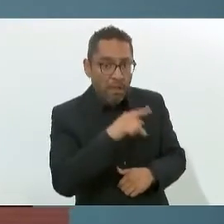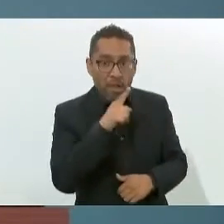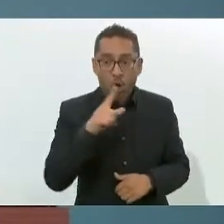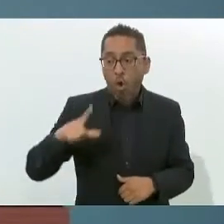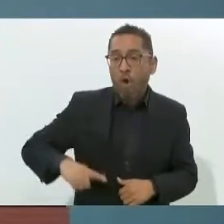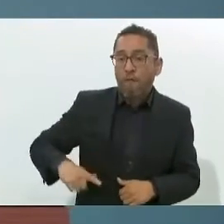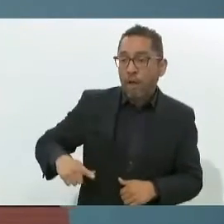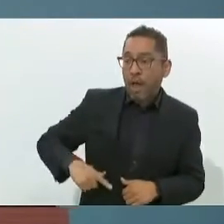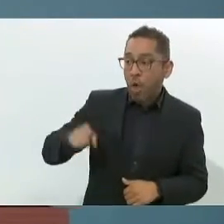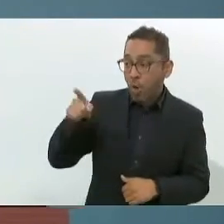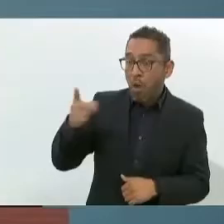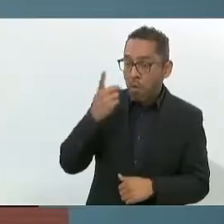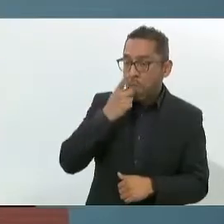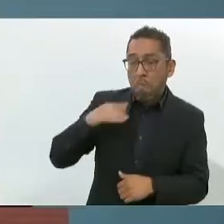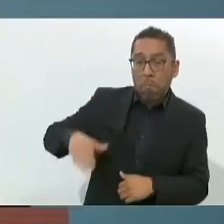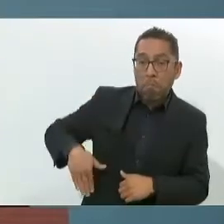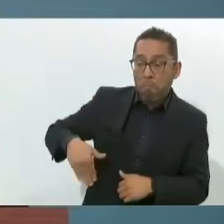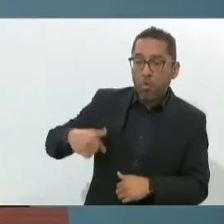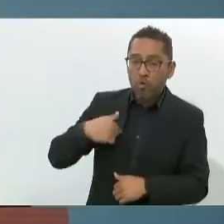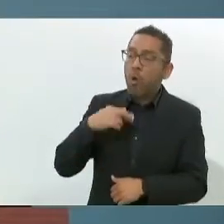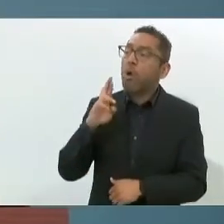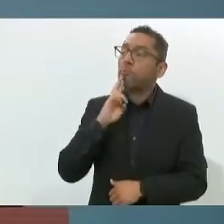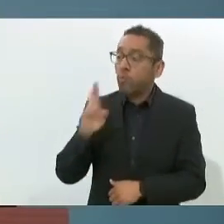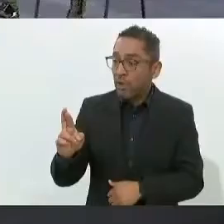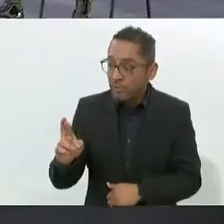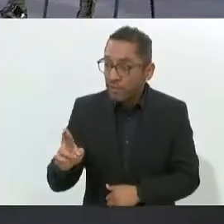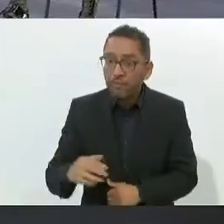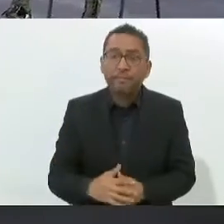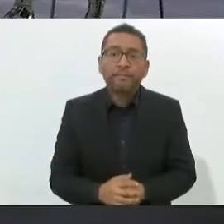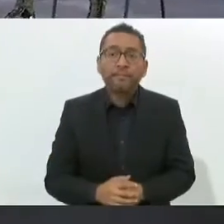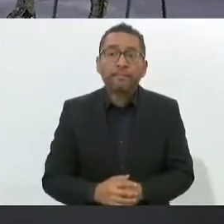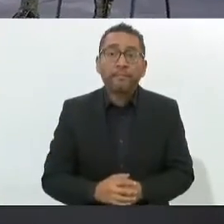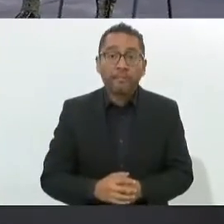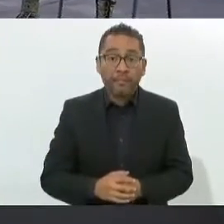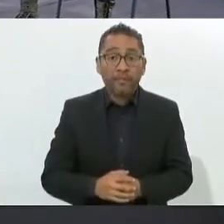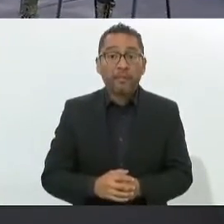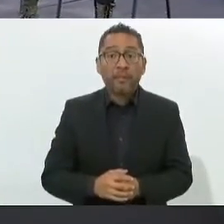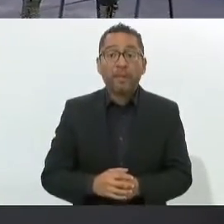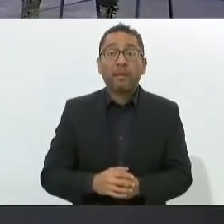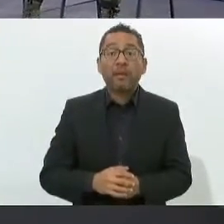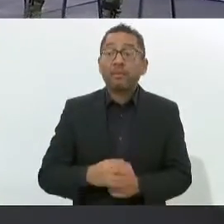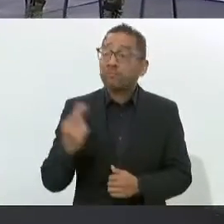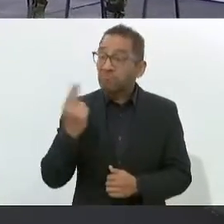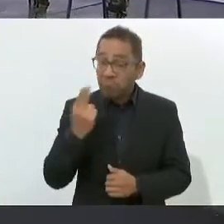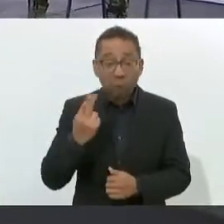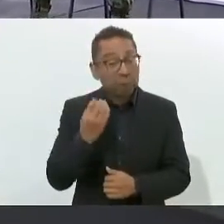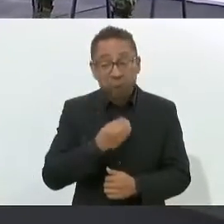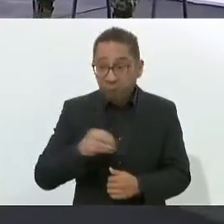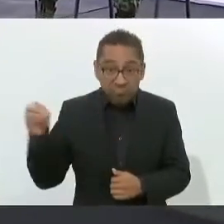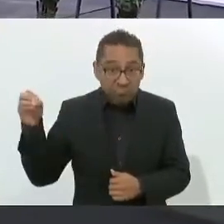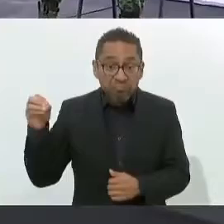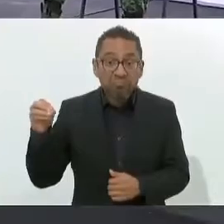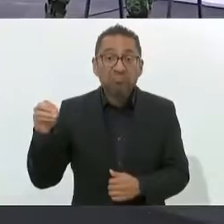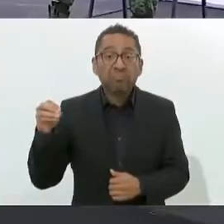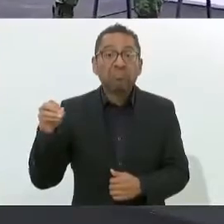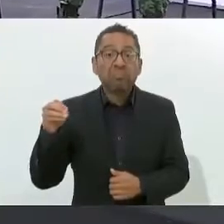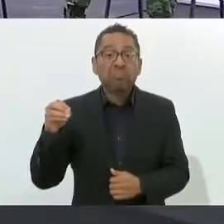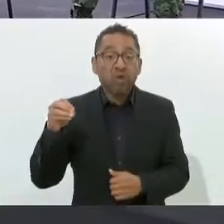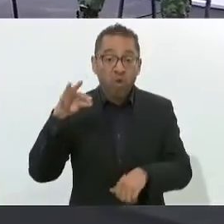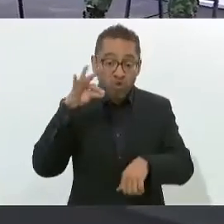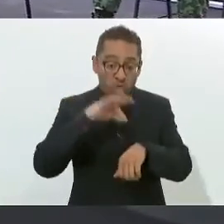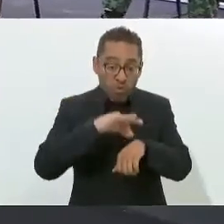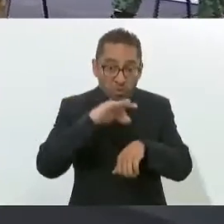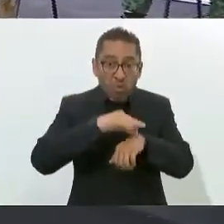para responderle. Se tuvieron que contratar 70,000